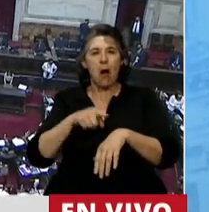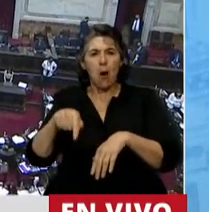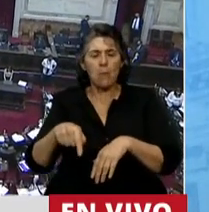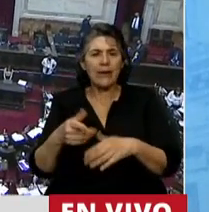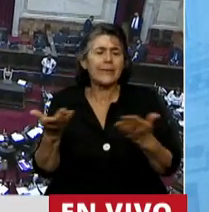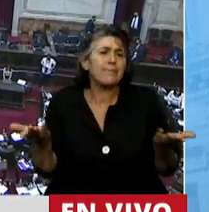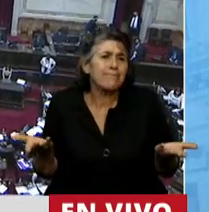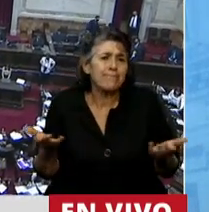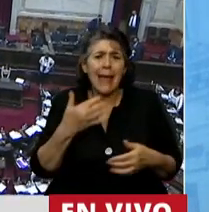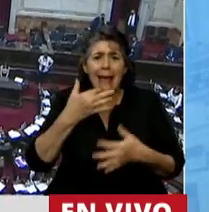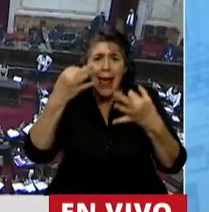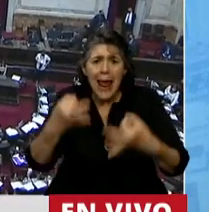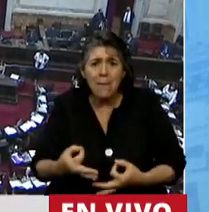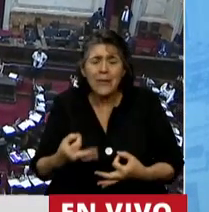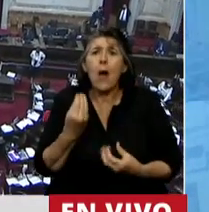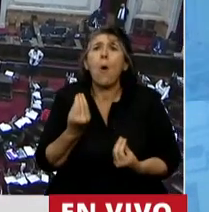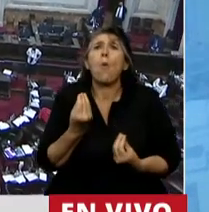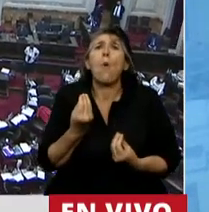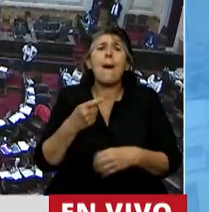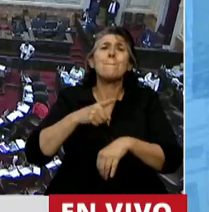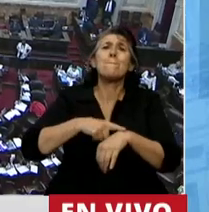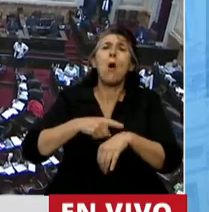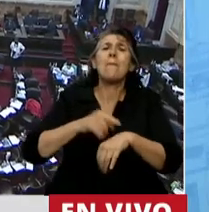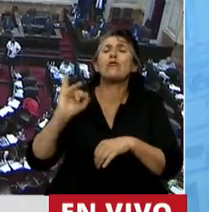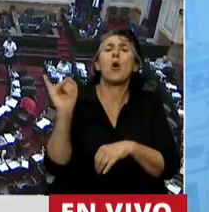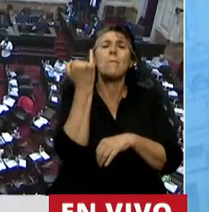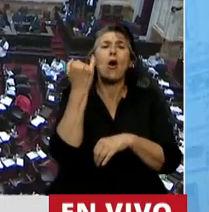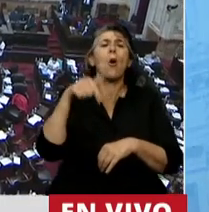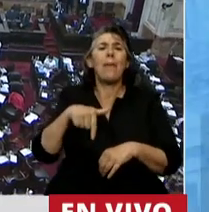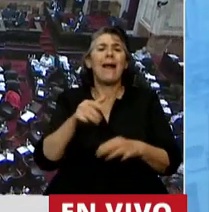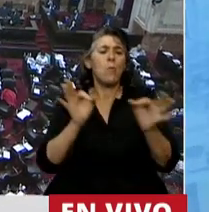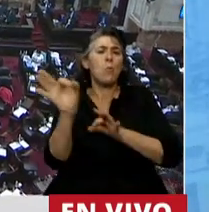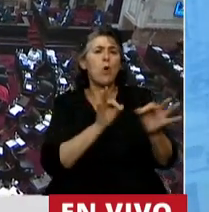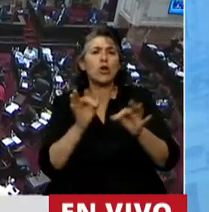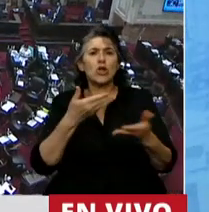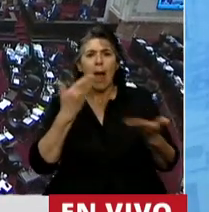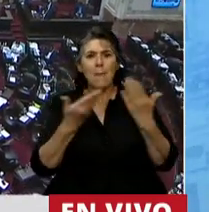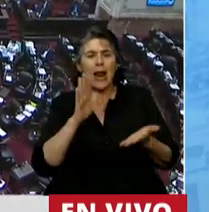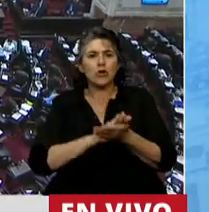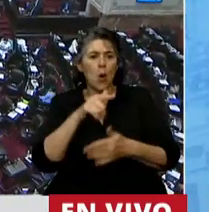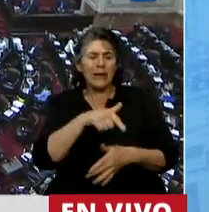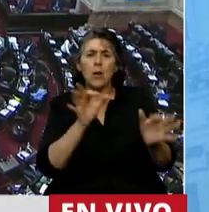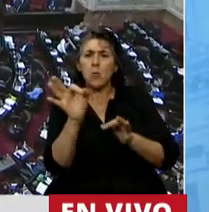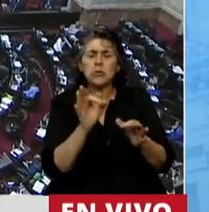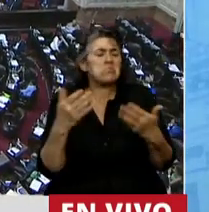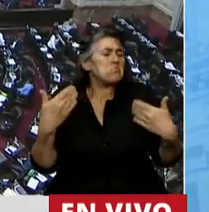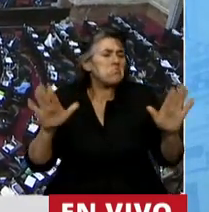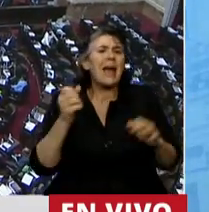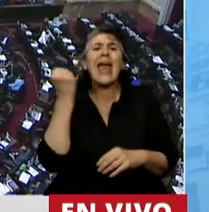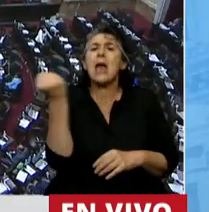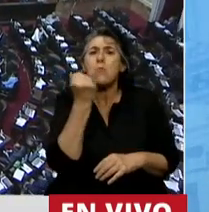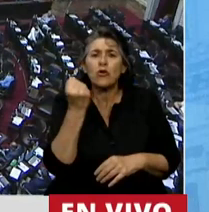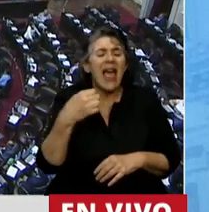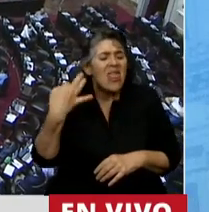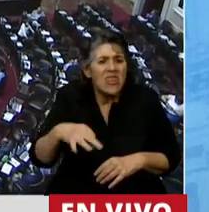momento ideal para tratar un proyecto de estas características. Lo importante es que lo estamos haciendo y que